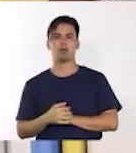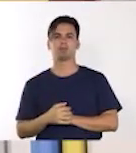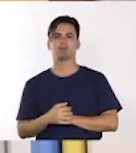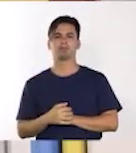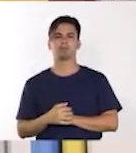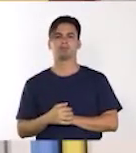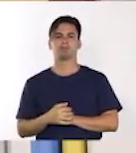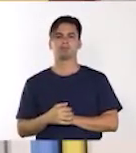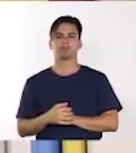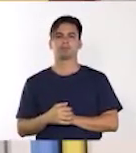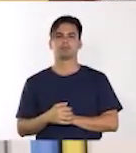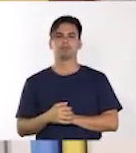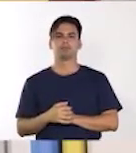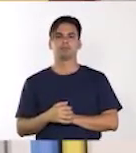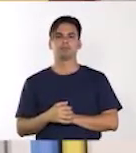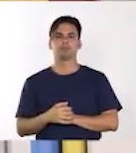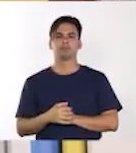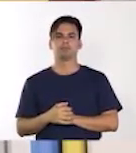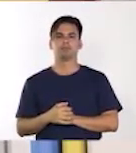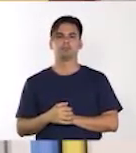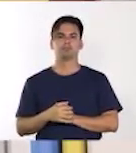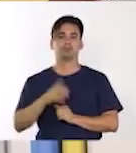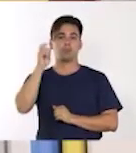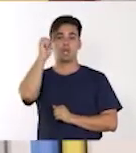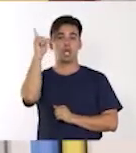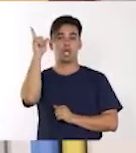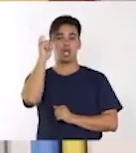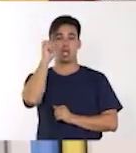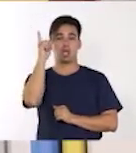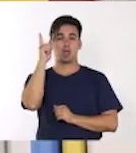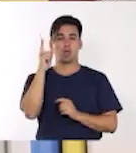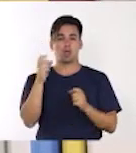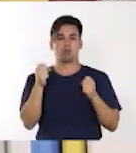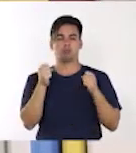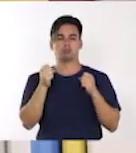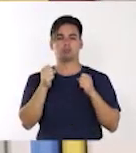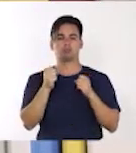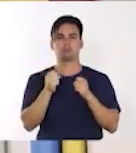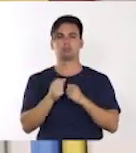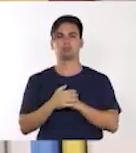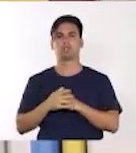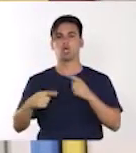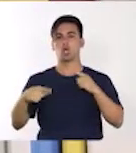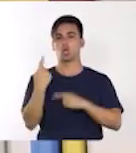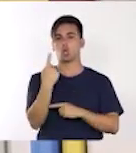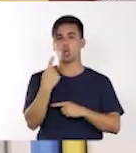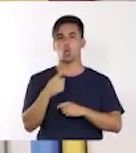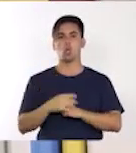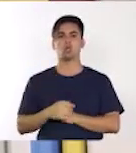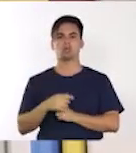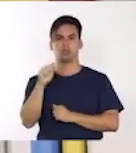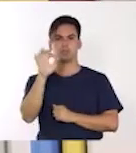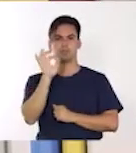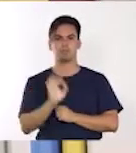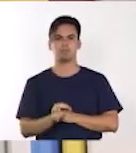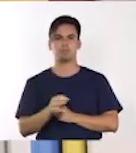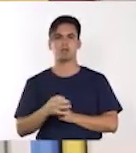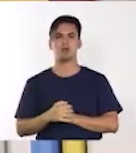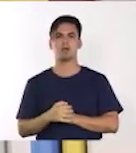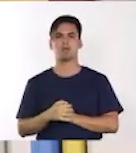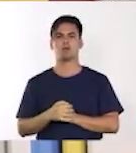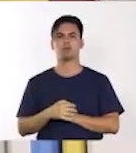además, los recursos, las armas ideológicas para enfrentarse al